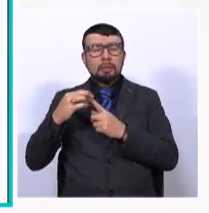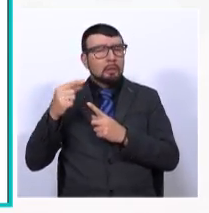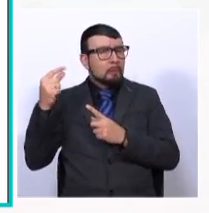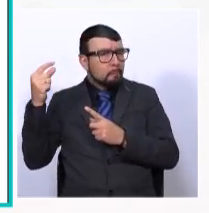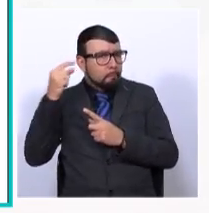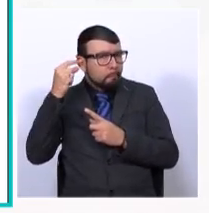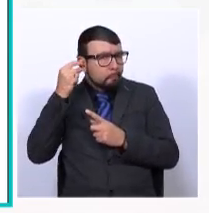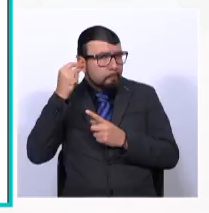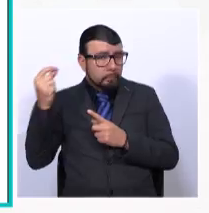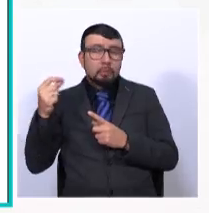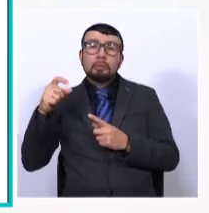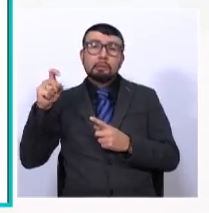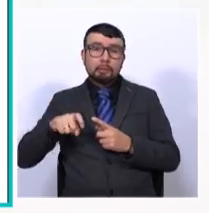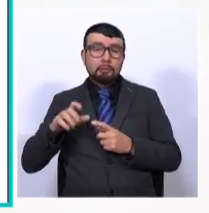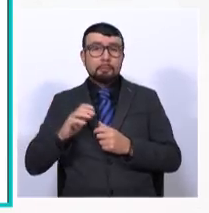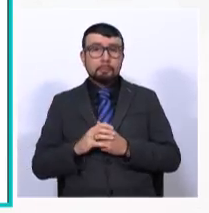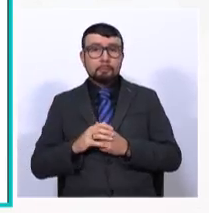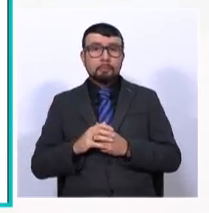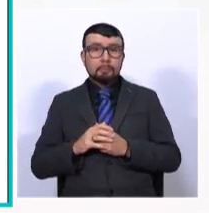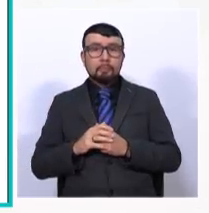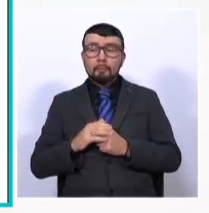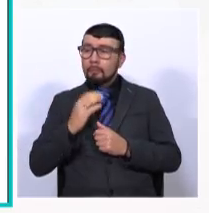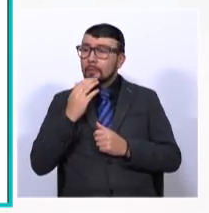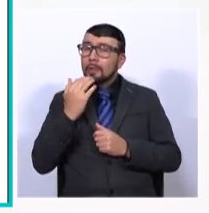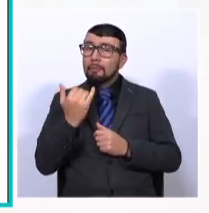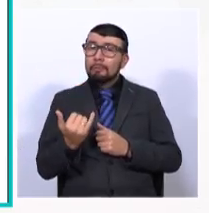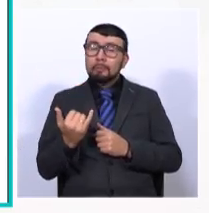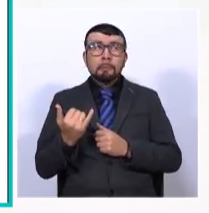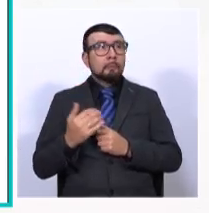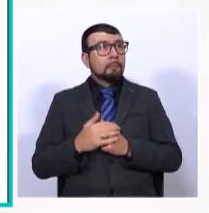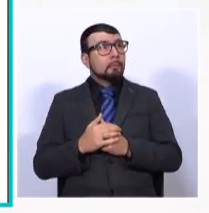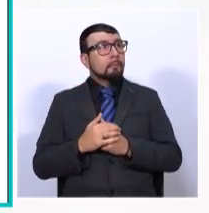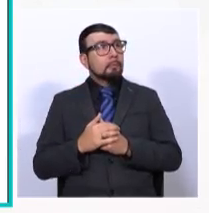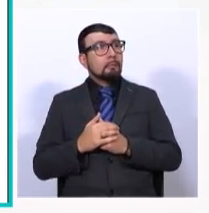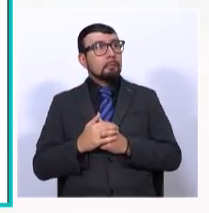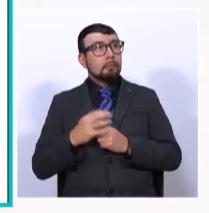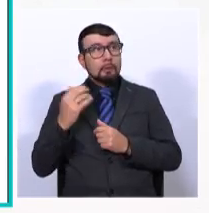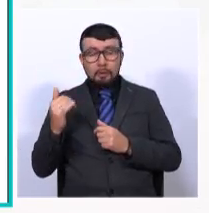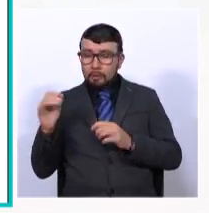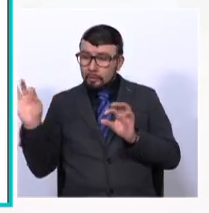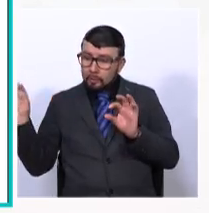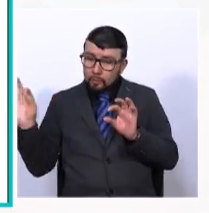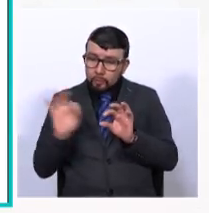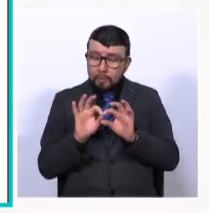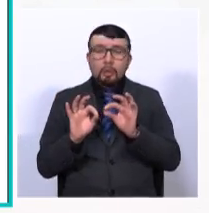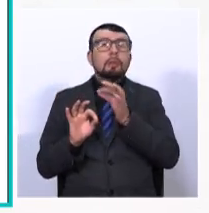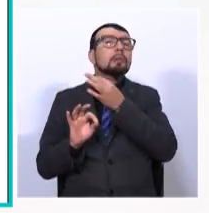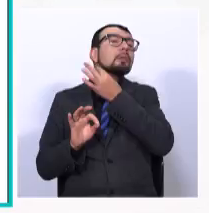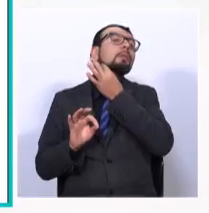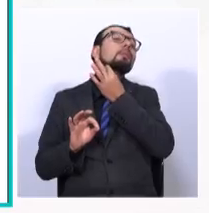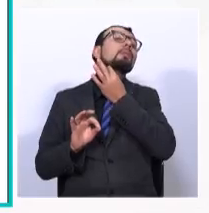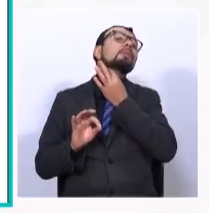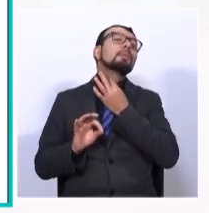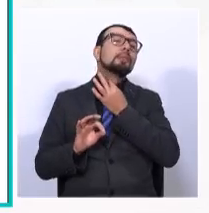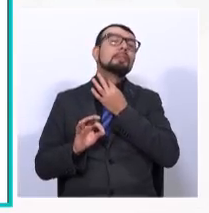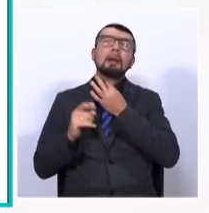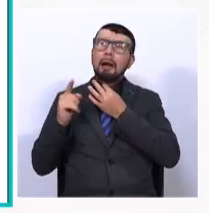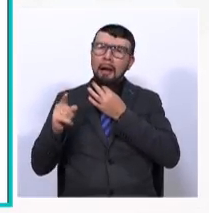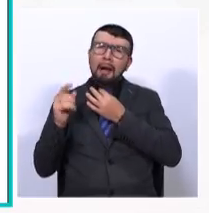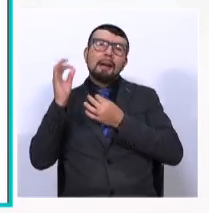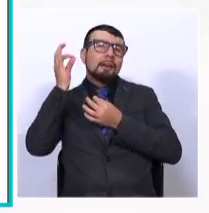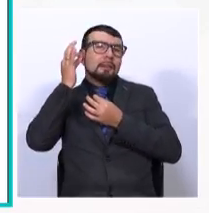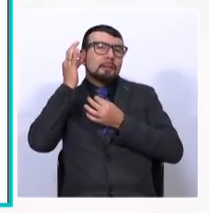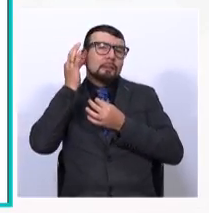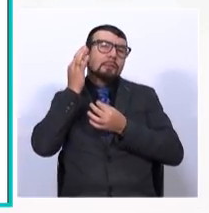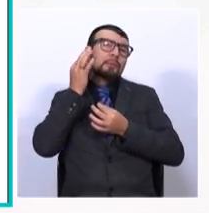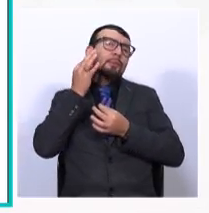lo que uno debe hacer. Este tubito es el que comunica el oído con la garganta y por aquí es que se sube el reflujo,